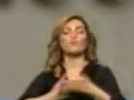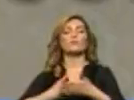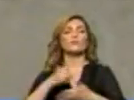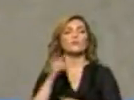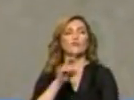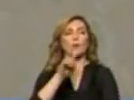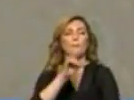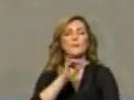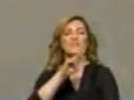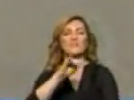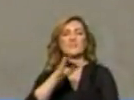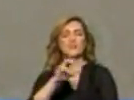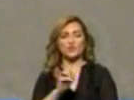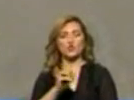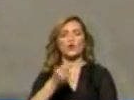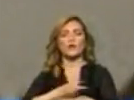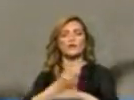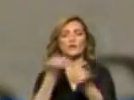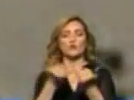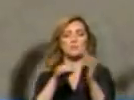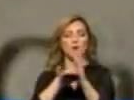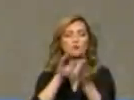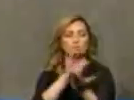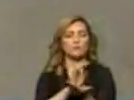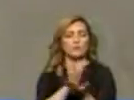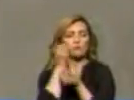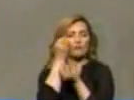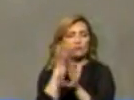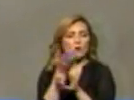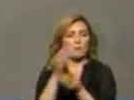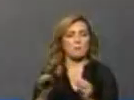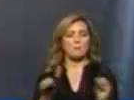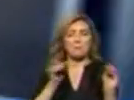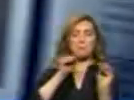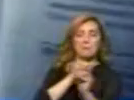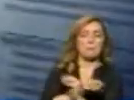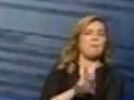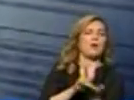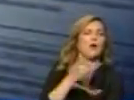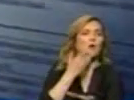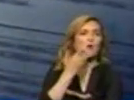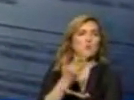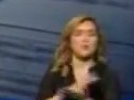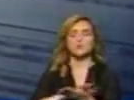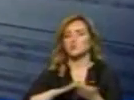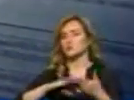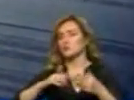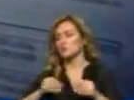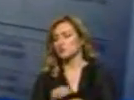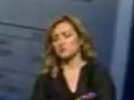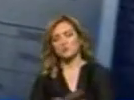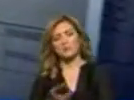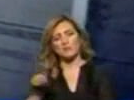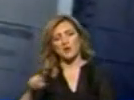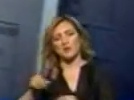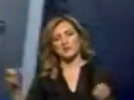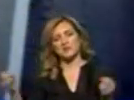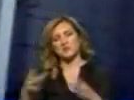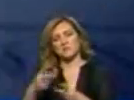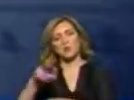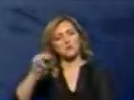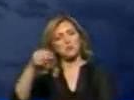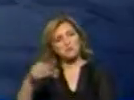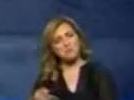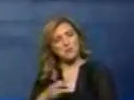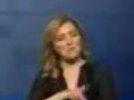Vinicio Troncoso, gerente actual del BIES, informó del cruce de cuentas, única forma de saldar los incumplimientos de la estatal de Seguro